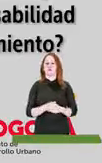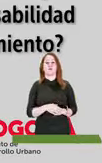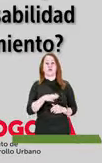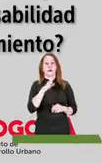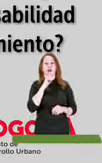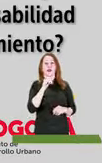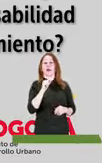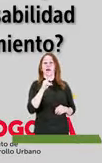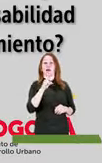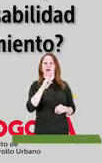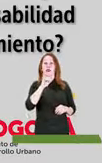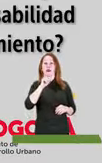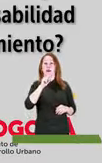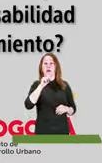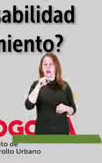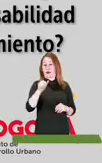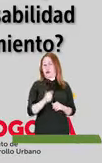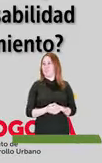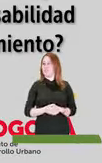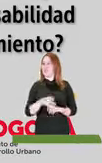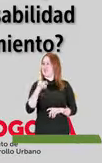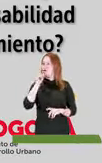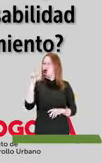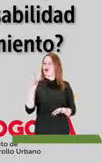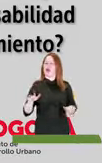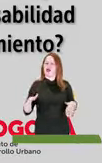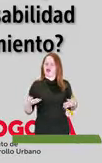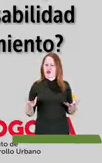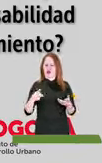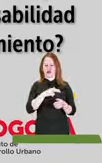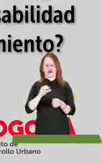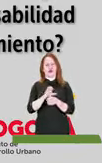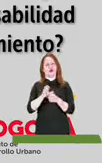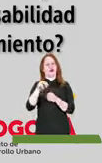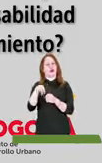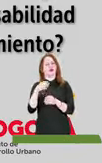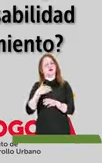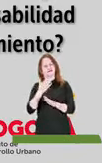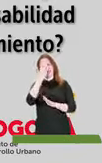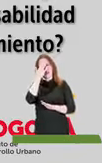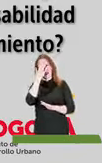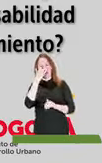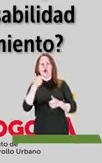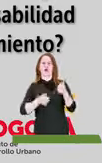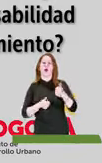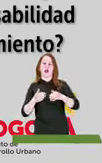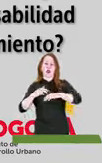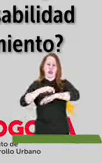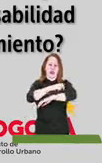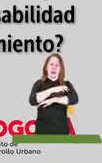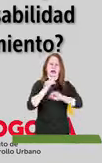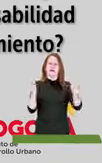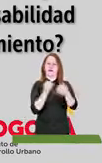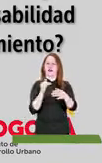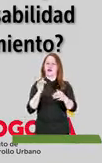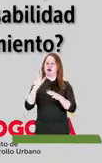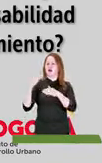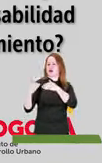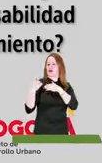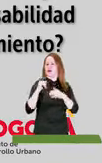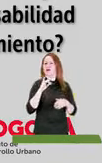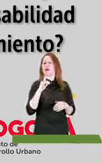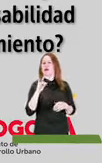Adriana Cabra y la pregunta es, ¿cómo hacemos los ciudadanos para saber cuáles son las vías y andenes que son responsabilidad del IDU